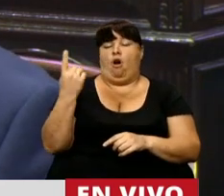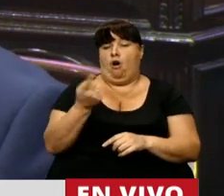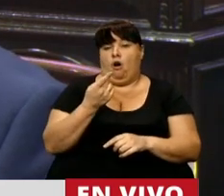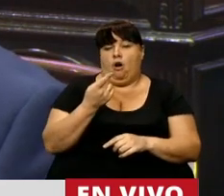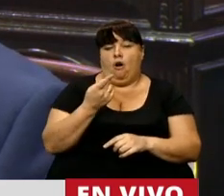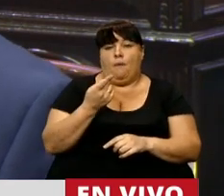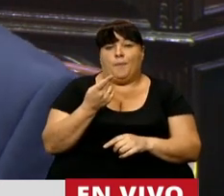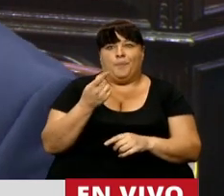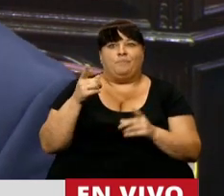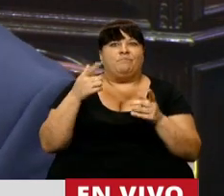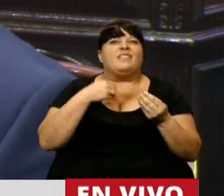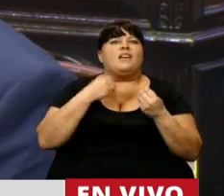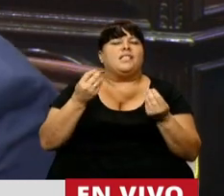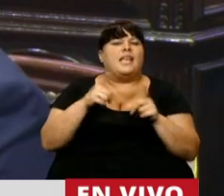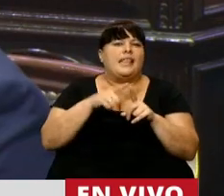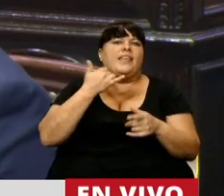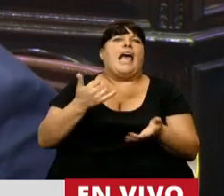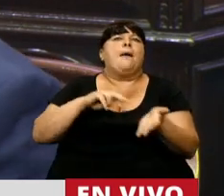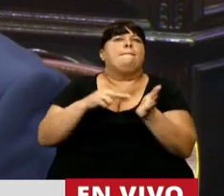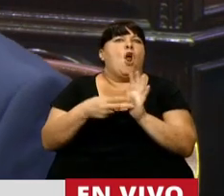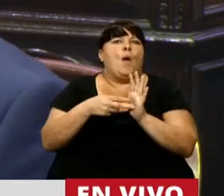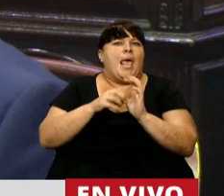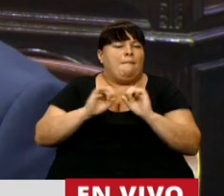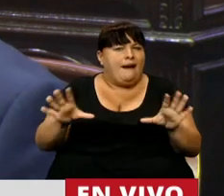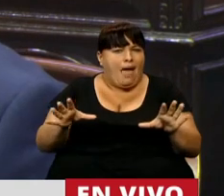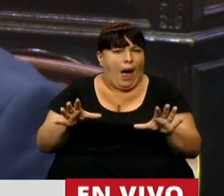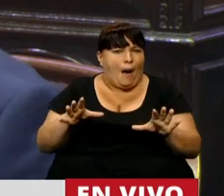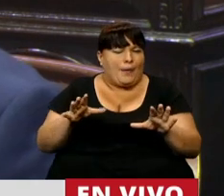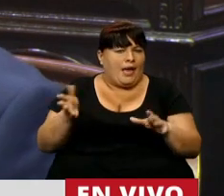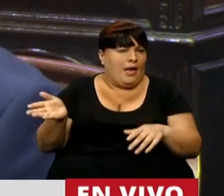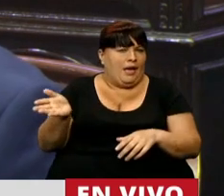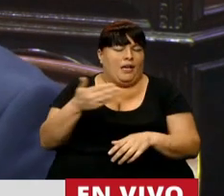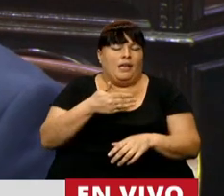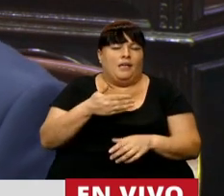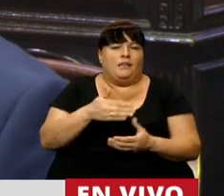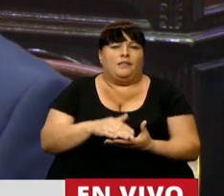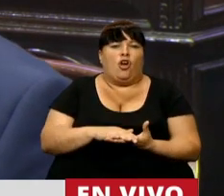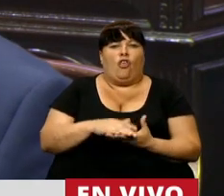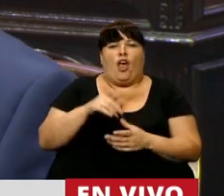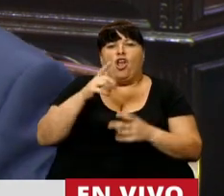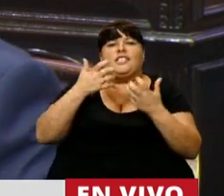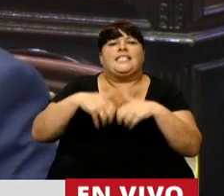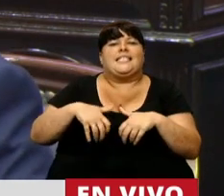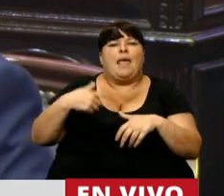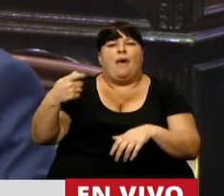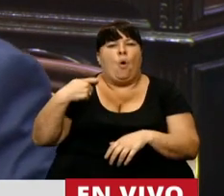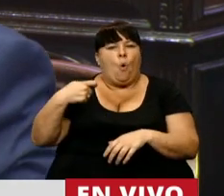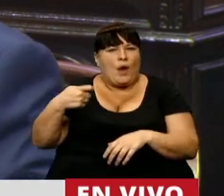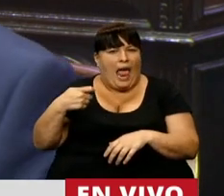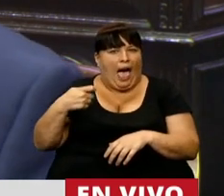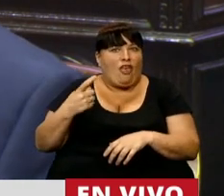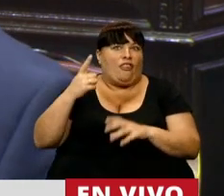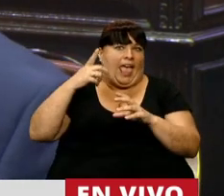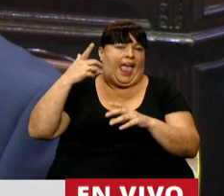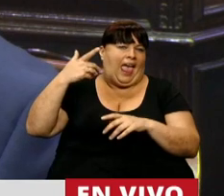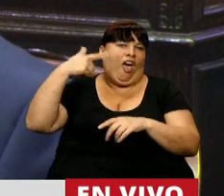que sintomatiza como crisis el conjunto de los sistemas de previsión del